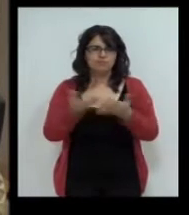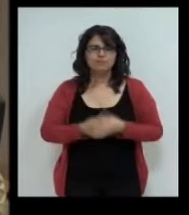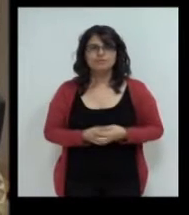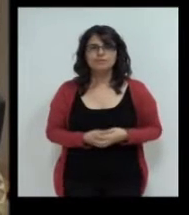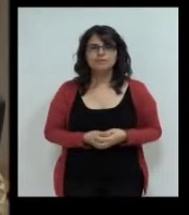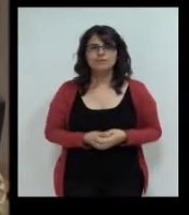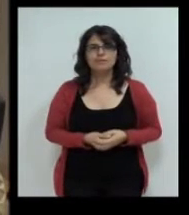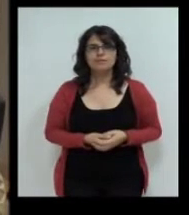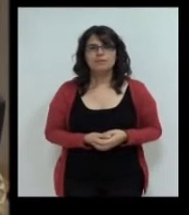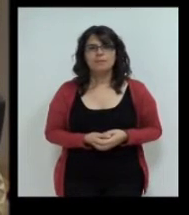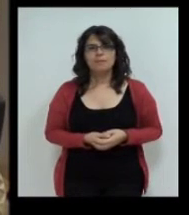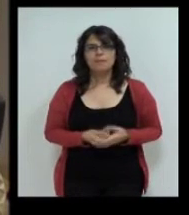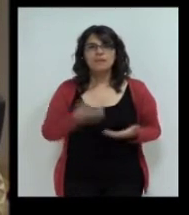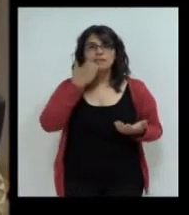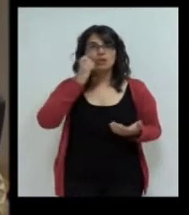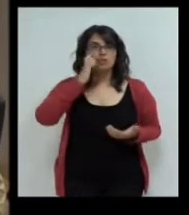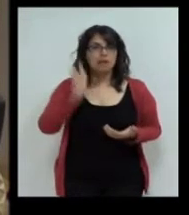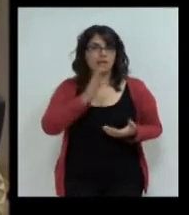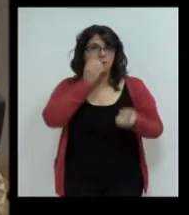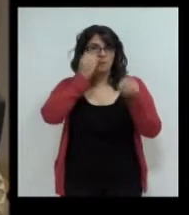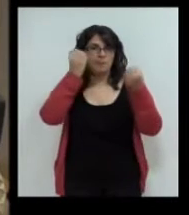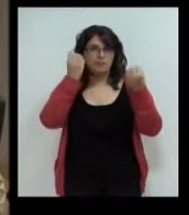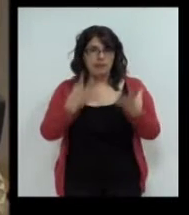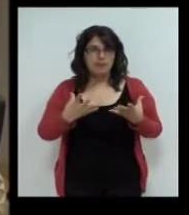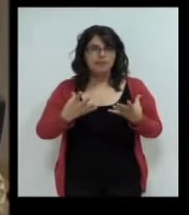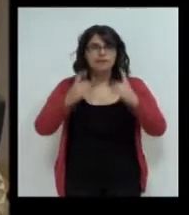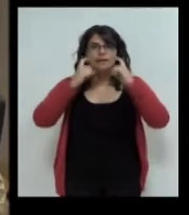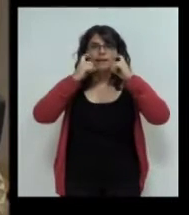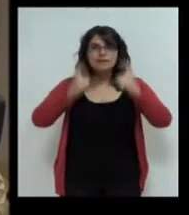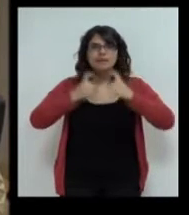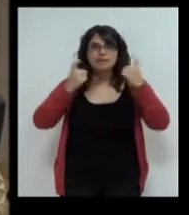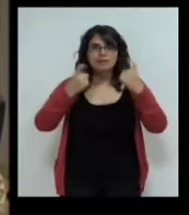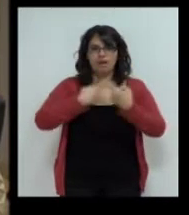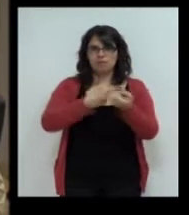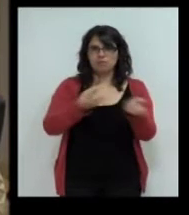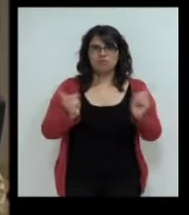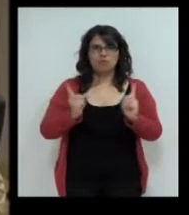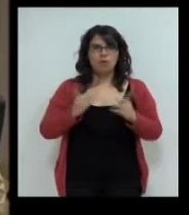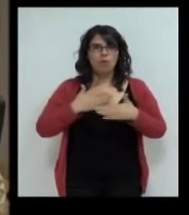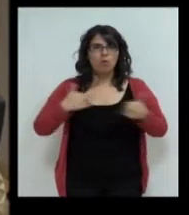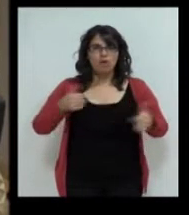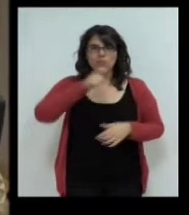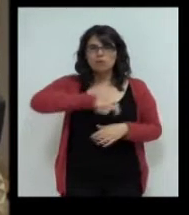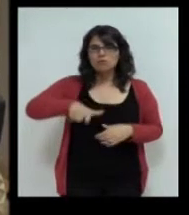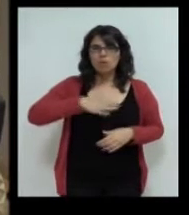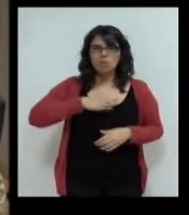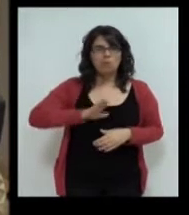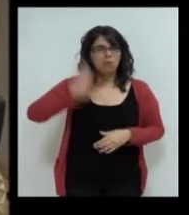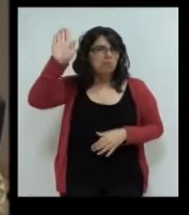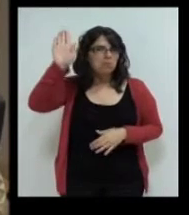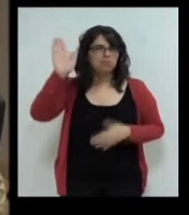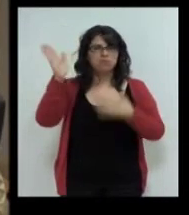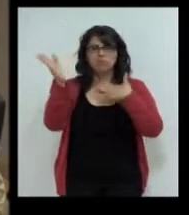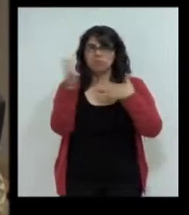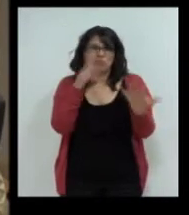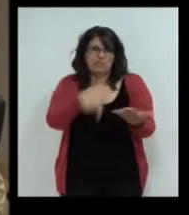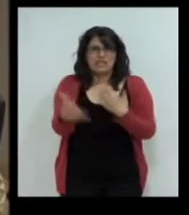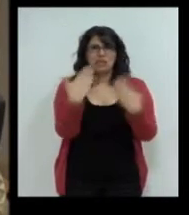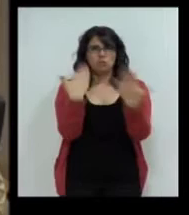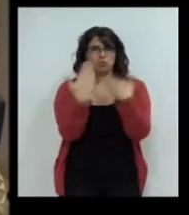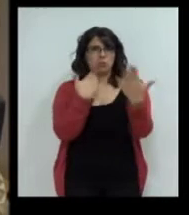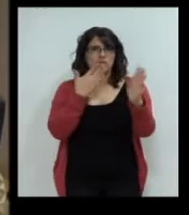si les parece, para romper un poquito el hielo, cualquiera puede en cualquier momento también intervenir, es una tertulia,